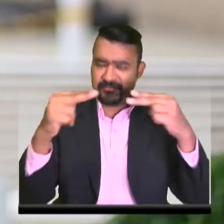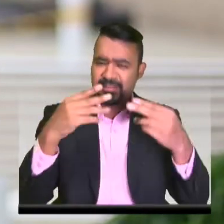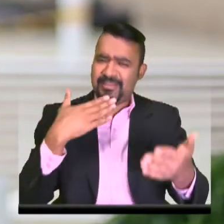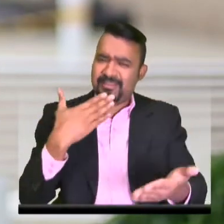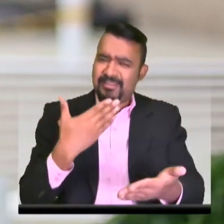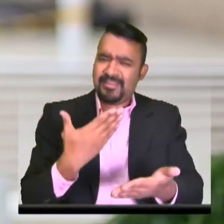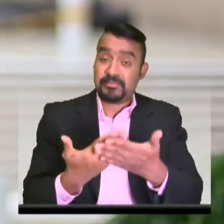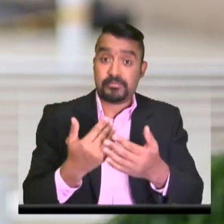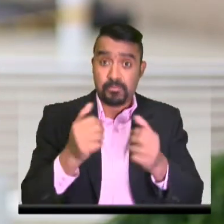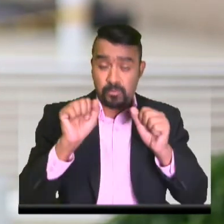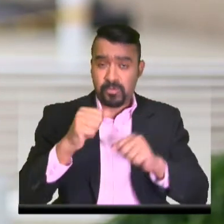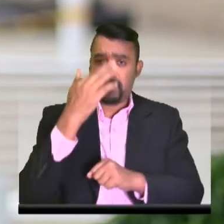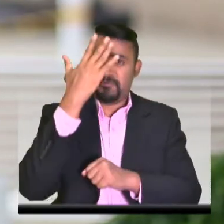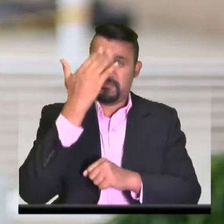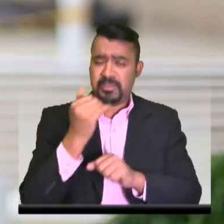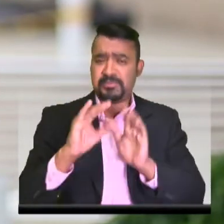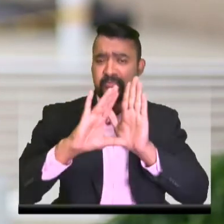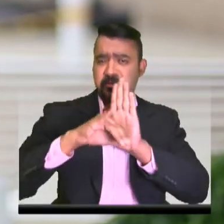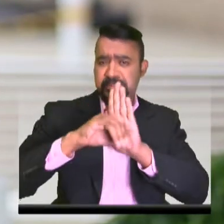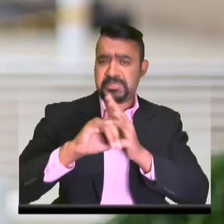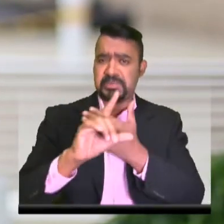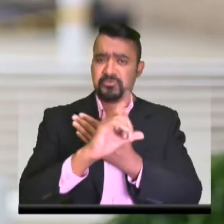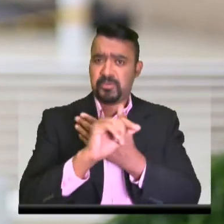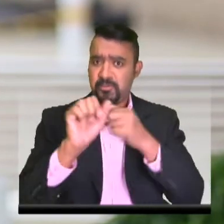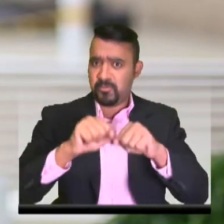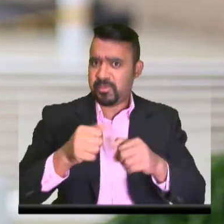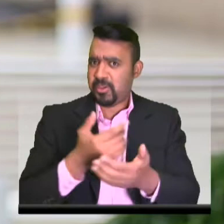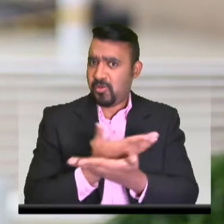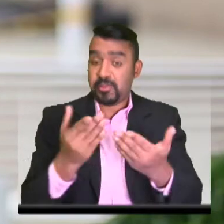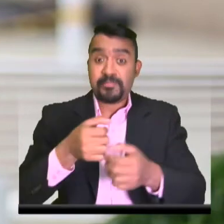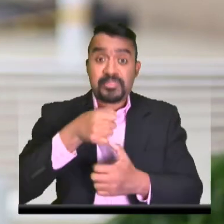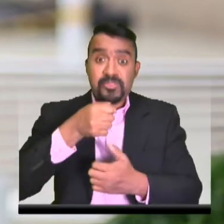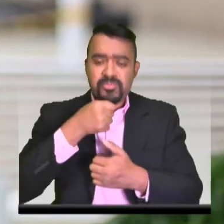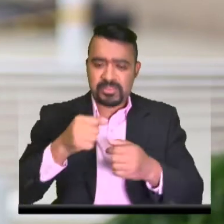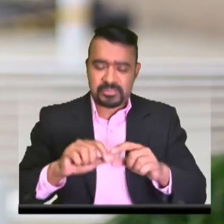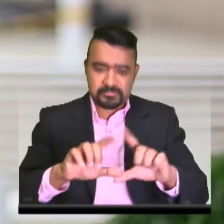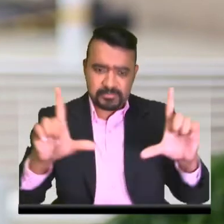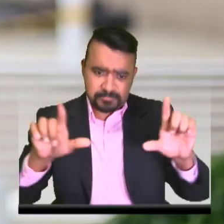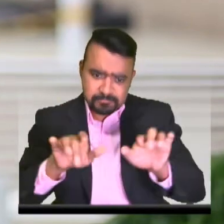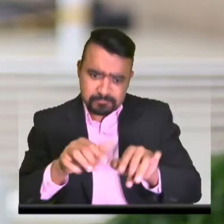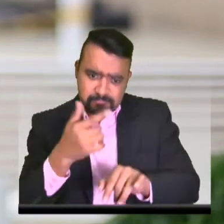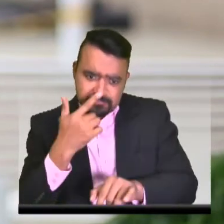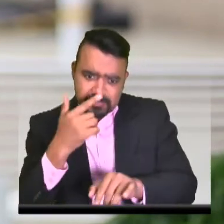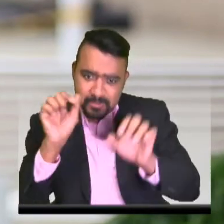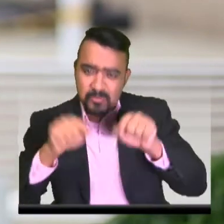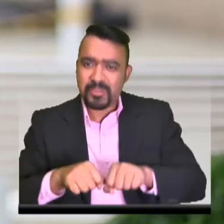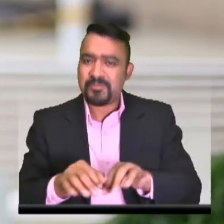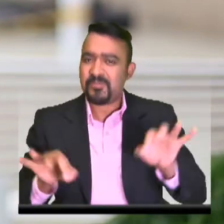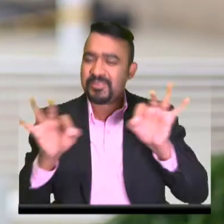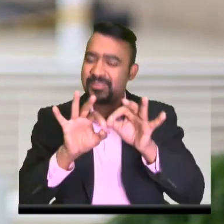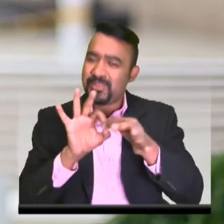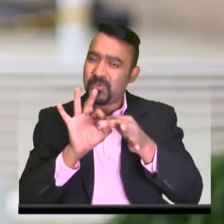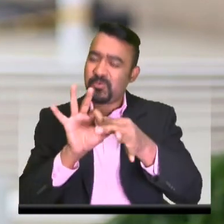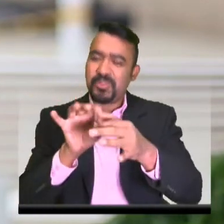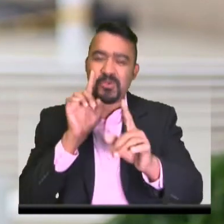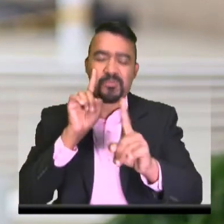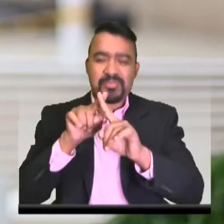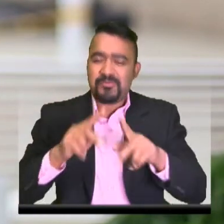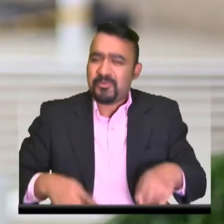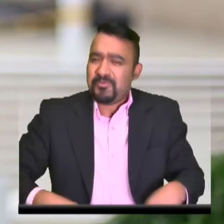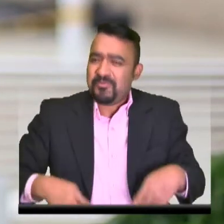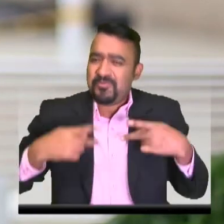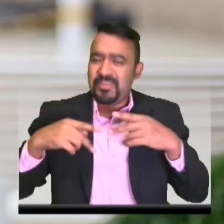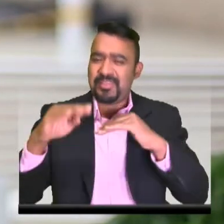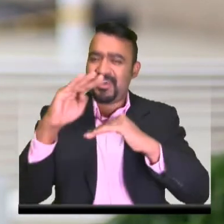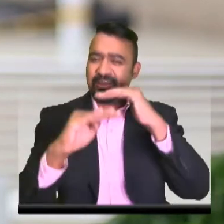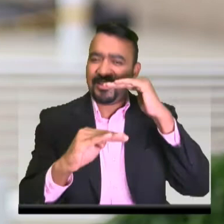nuestras redes sociales para conocer más detalles de esta y otras noticias que se generan en nuestro territorio. Cornare Más Cerca de Ti, conectados por la vida, la equidad